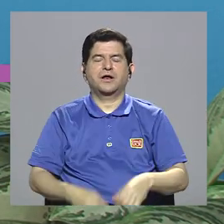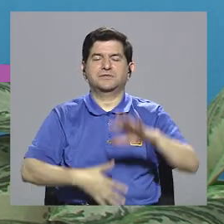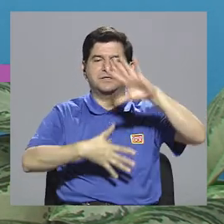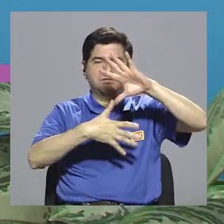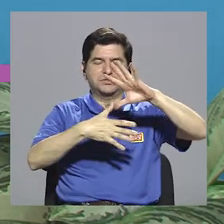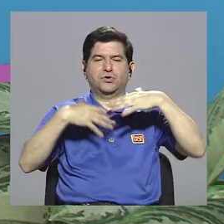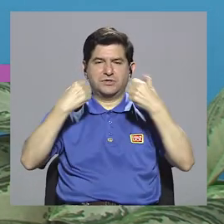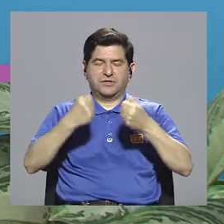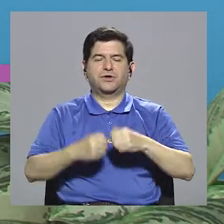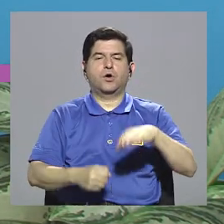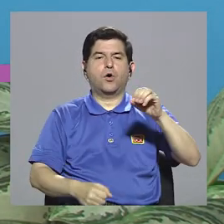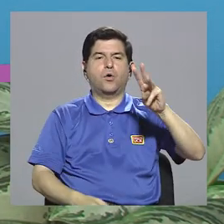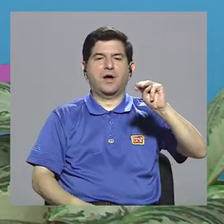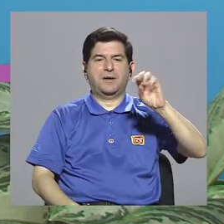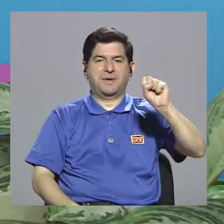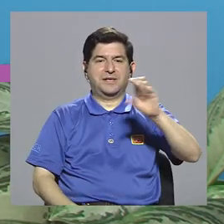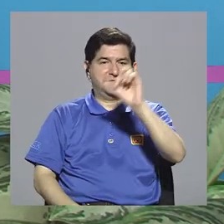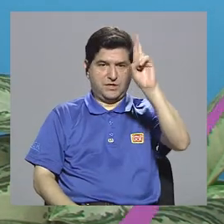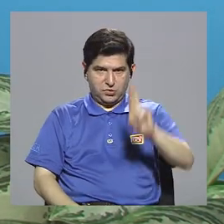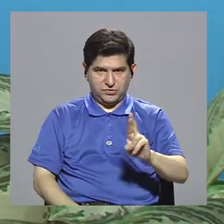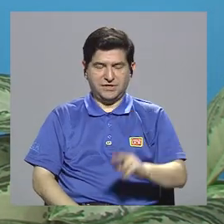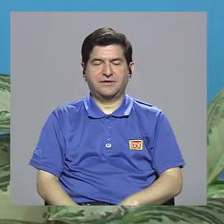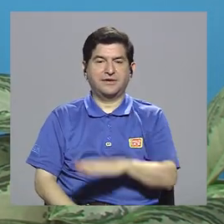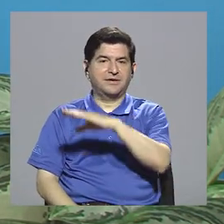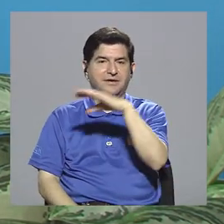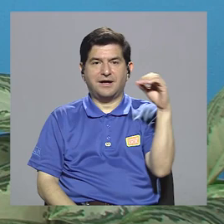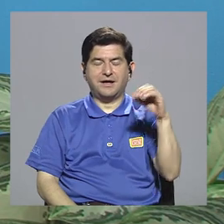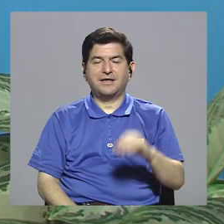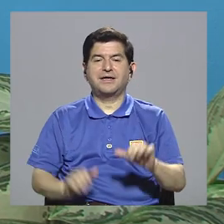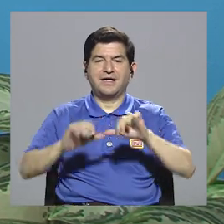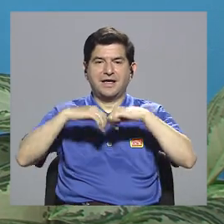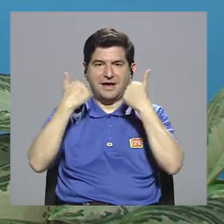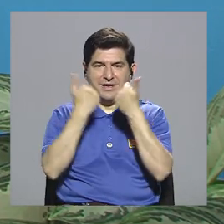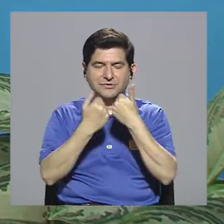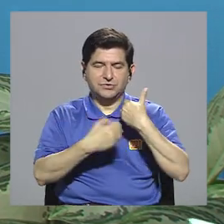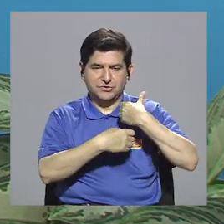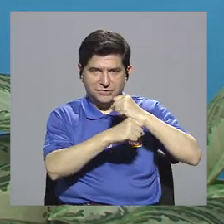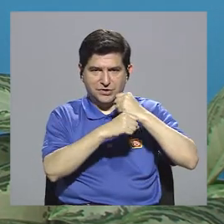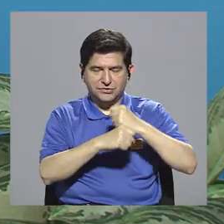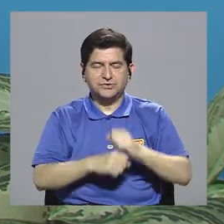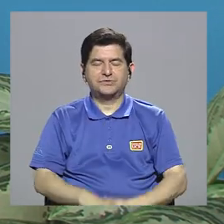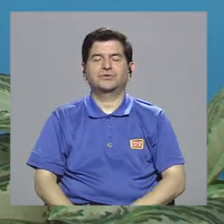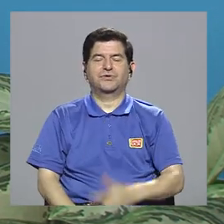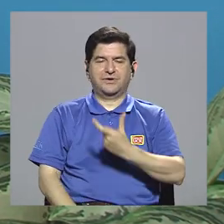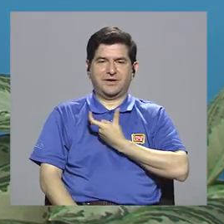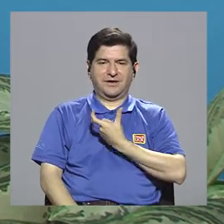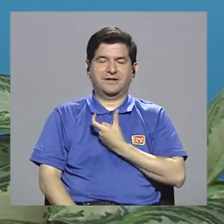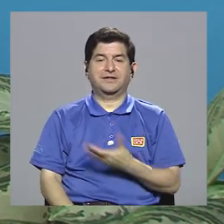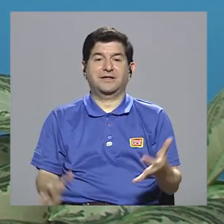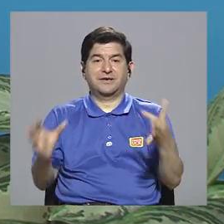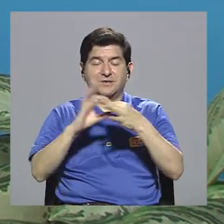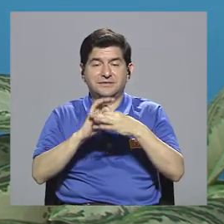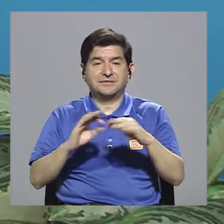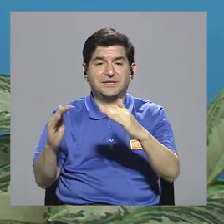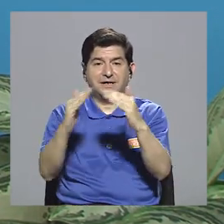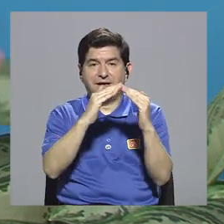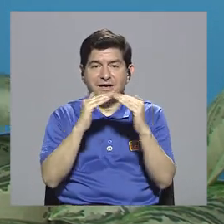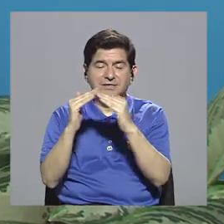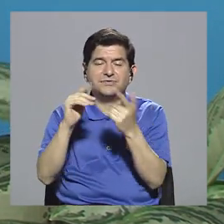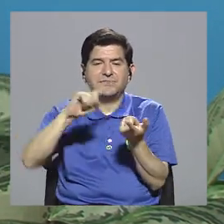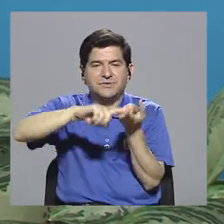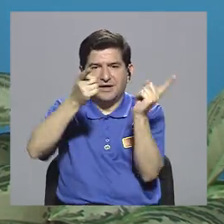de la salud es también costa rica y está la asociación de municipalidades y alcaldías con respecto a las ciudades